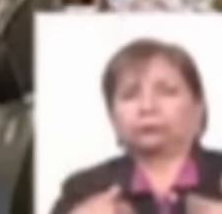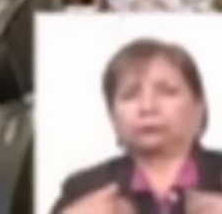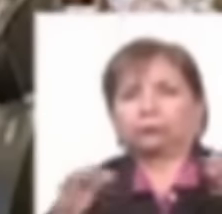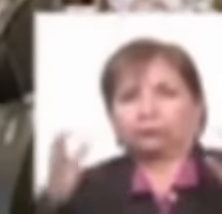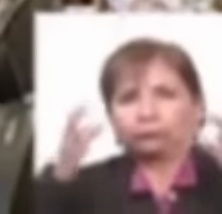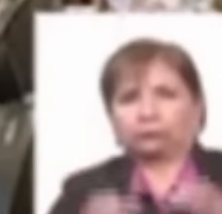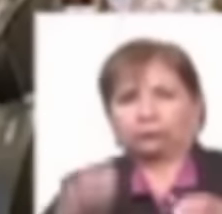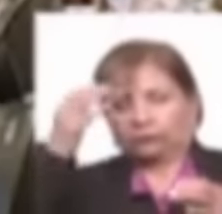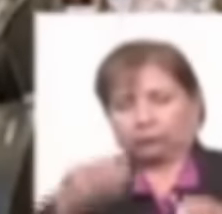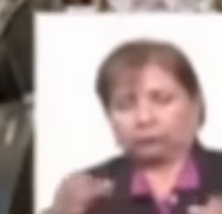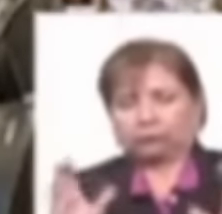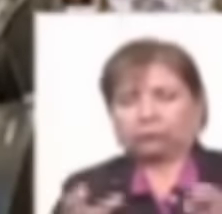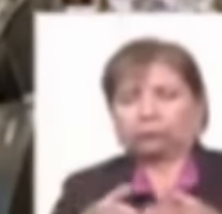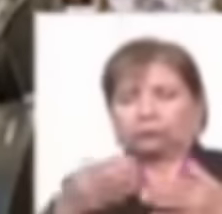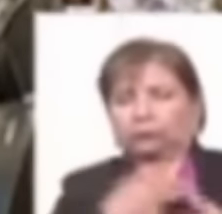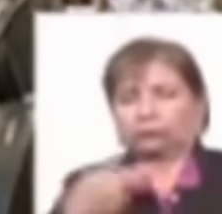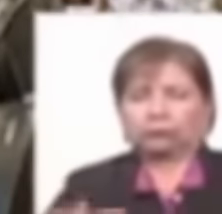Congreso de la República.